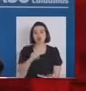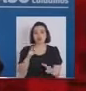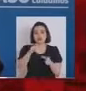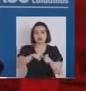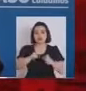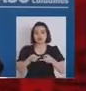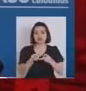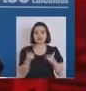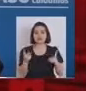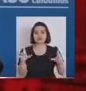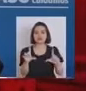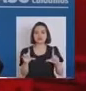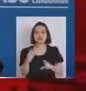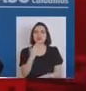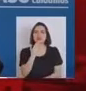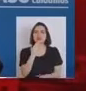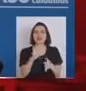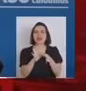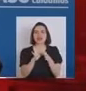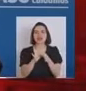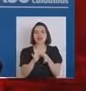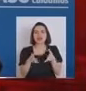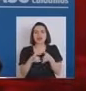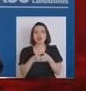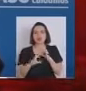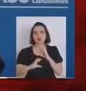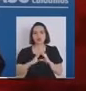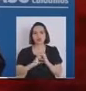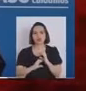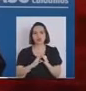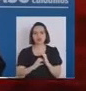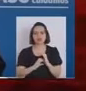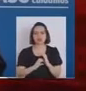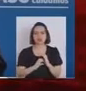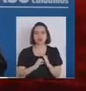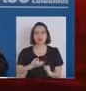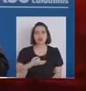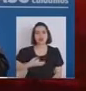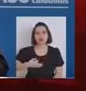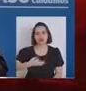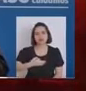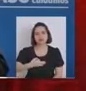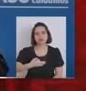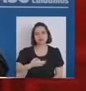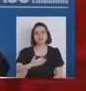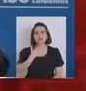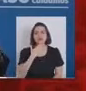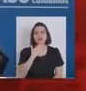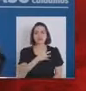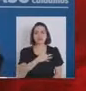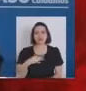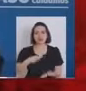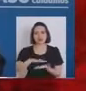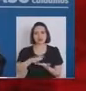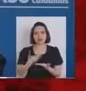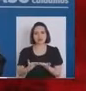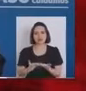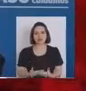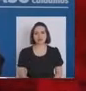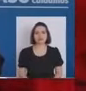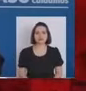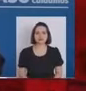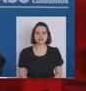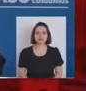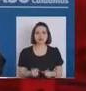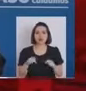que se puso el gobierno, ambiciosa, han dicho algunos, es que para el primer trimestre, es decir, en junio, se logre ya tener vacunadas